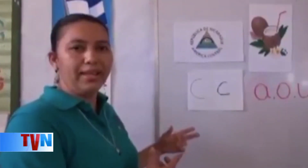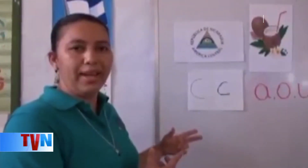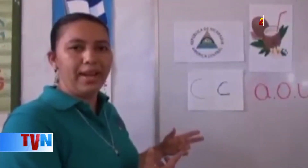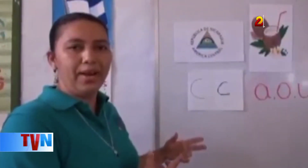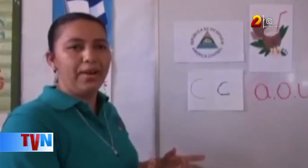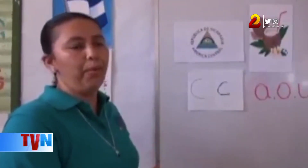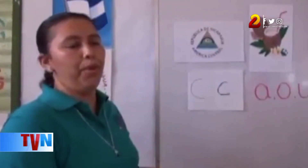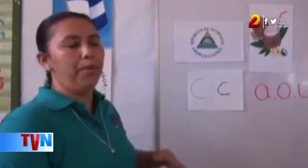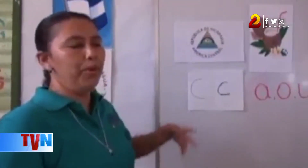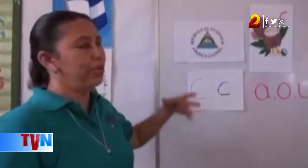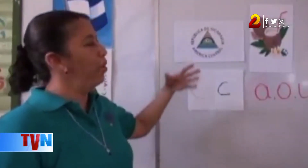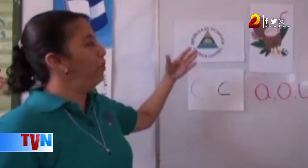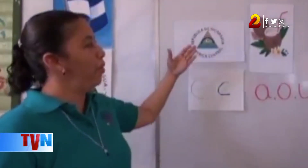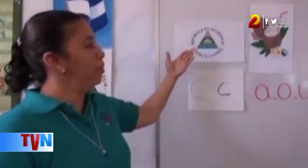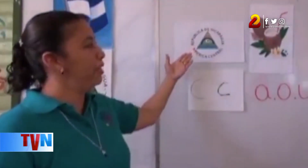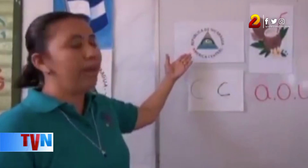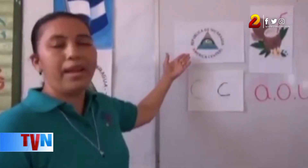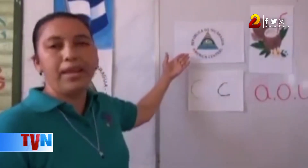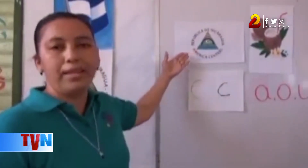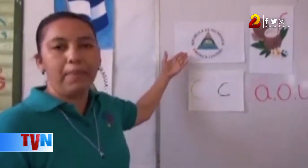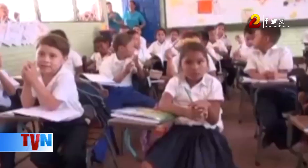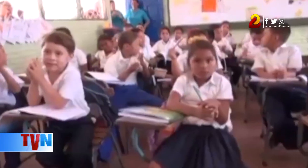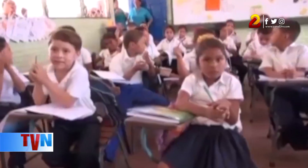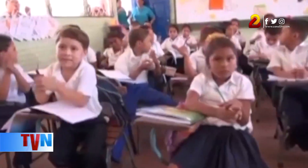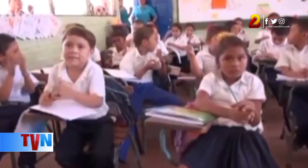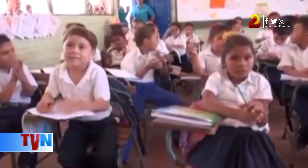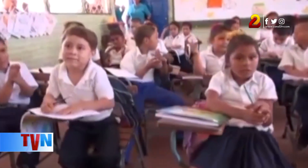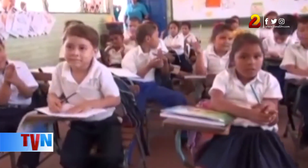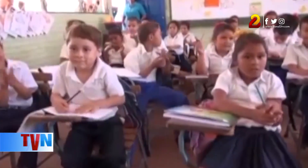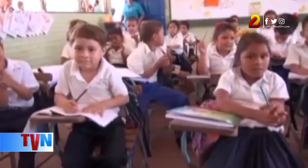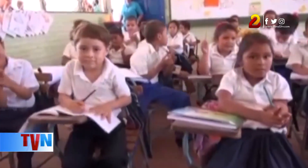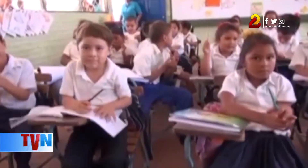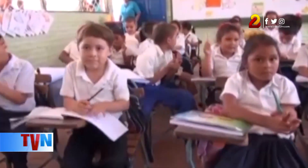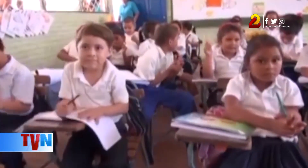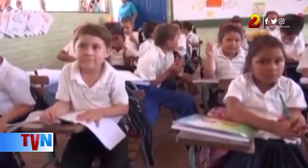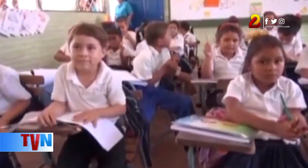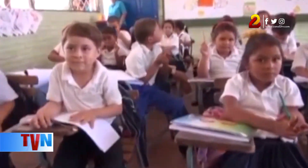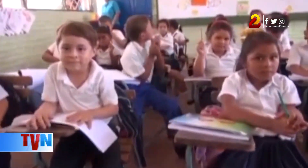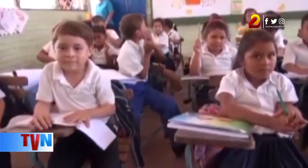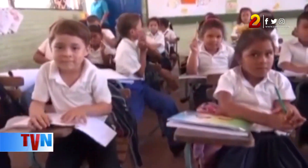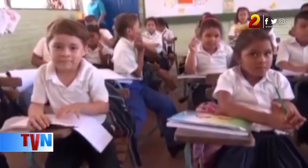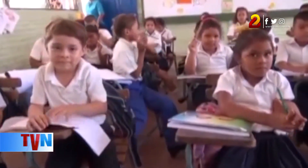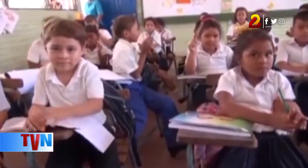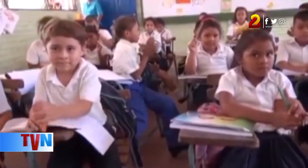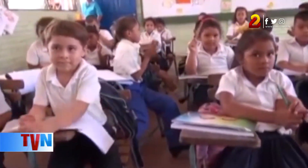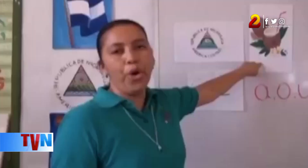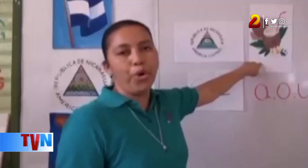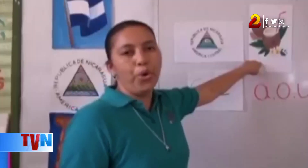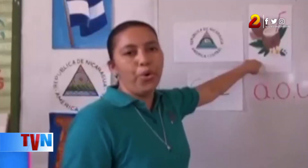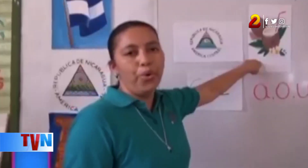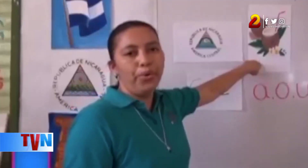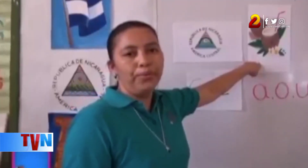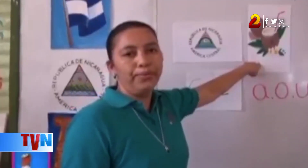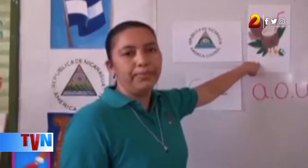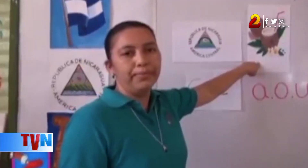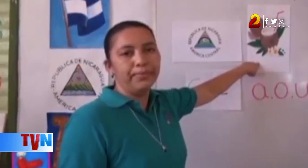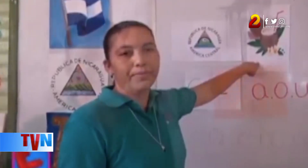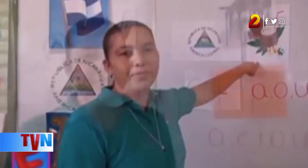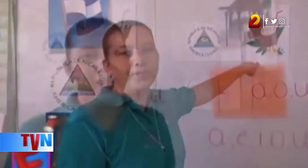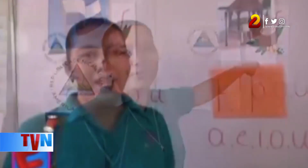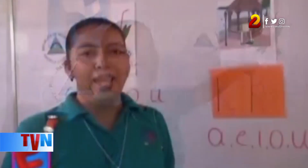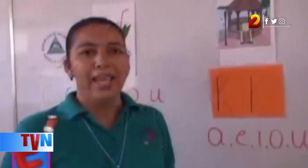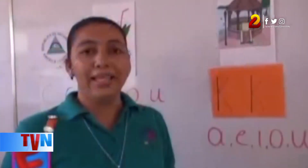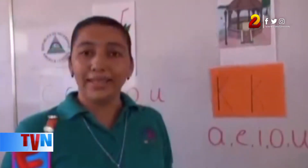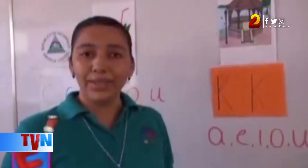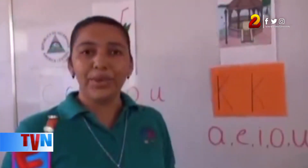A través de Canal 15 y la plataforma digital TV Educa 6 serán transmitidas este fin de semana las